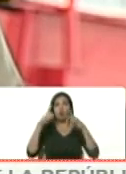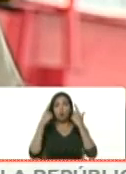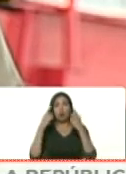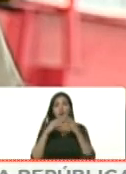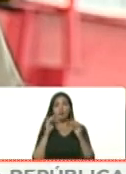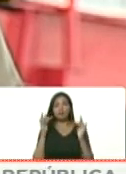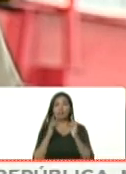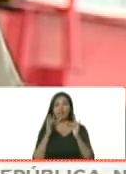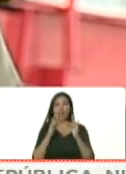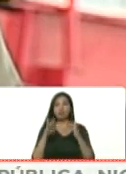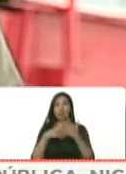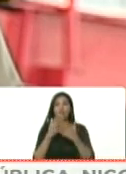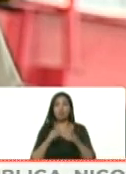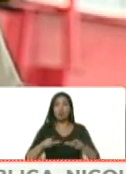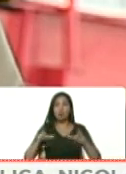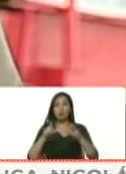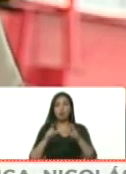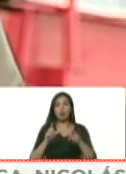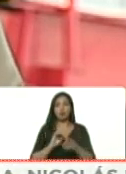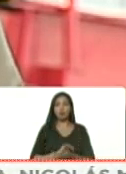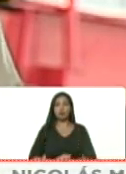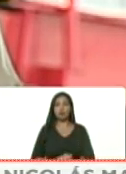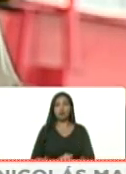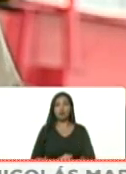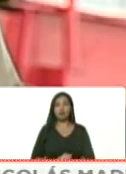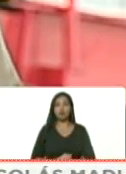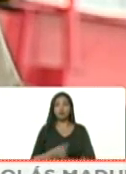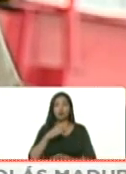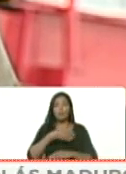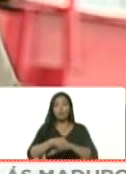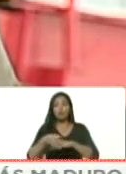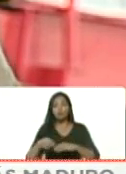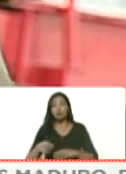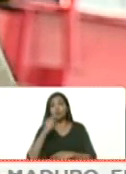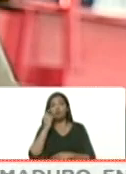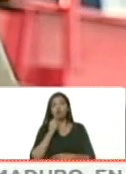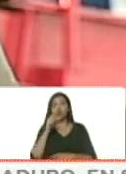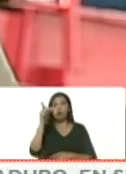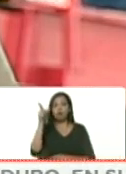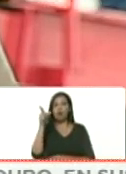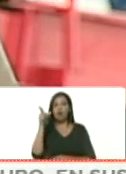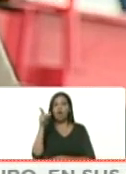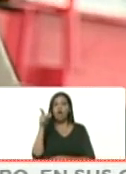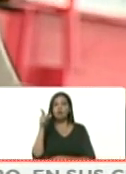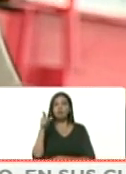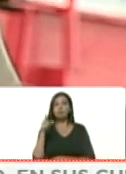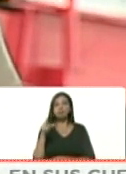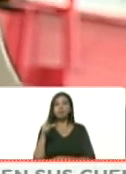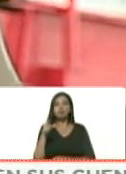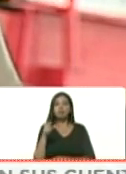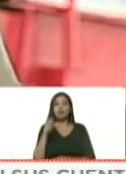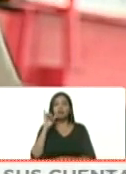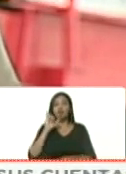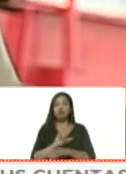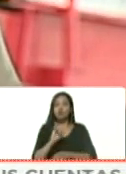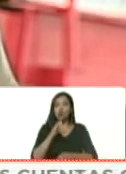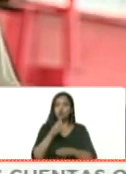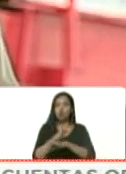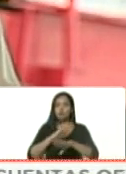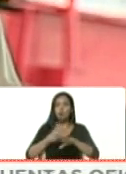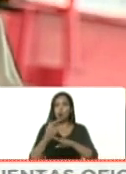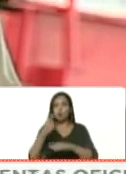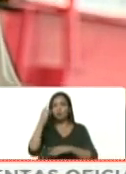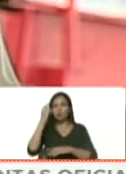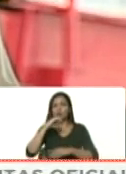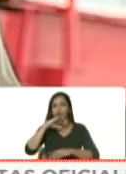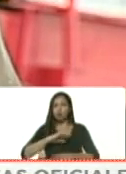directo hasta el sector El Peñón, municipio Sucre, allá en Cumaná, estado Sucre, porque hoy es un día